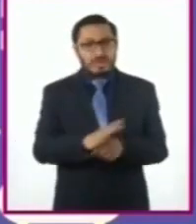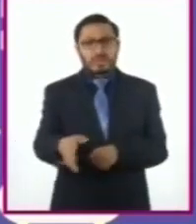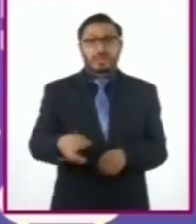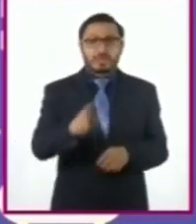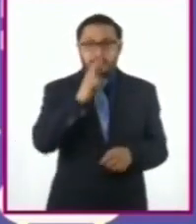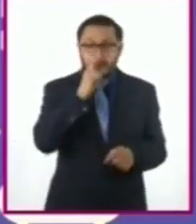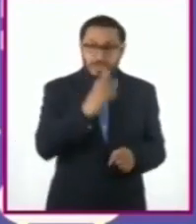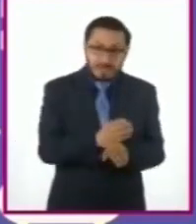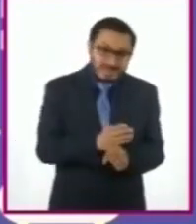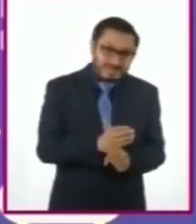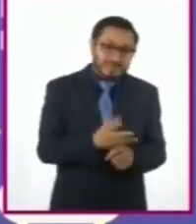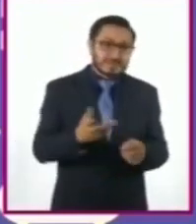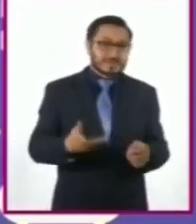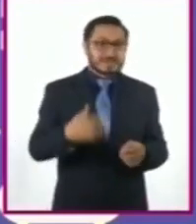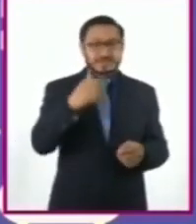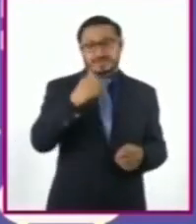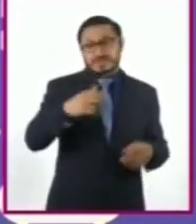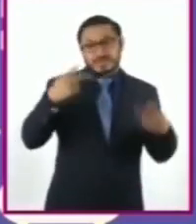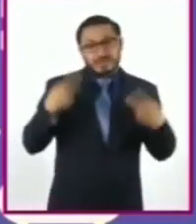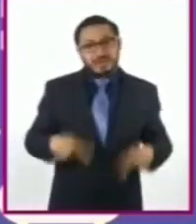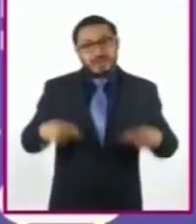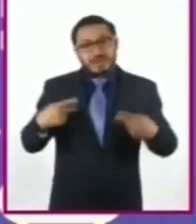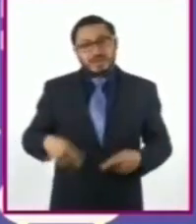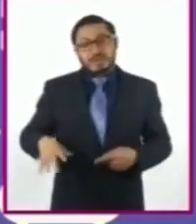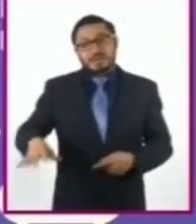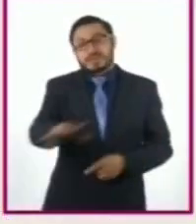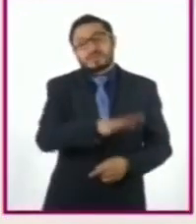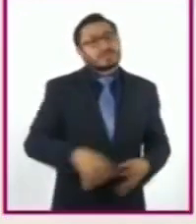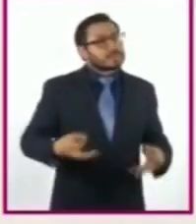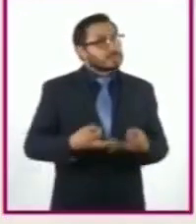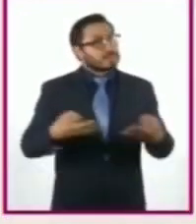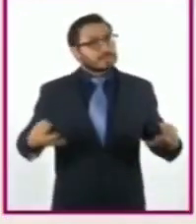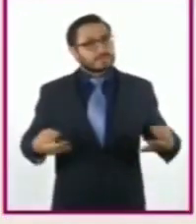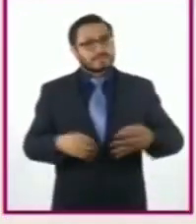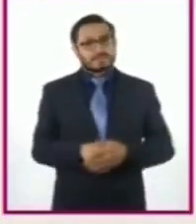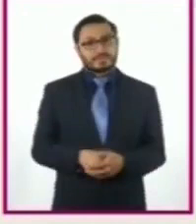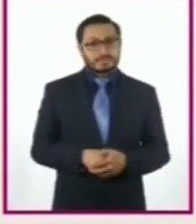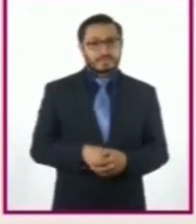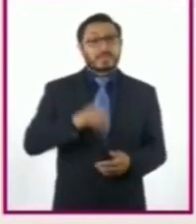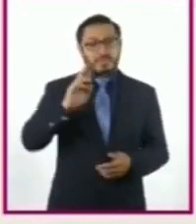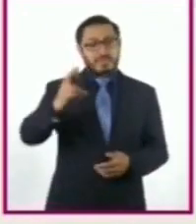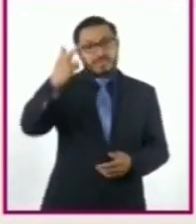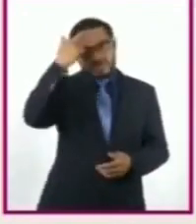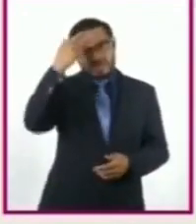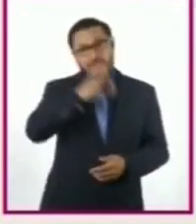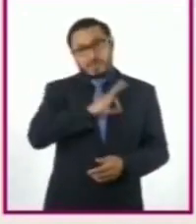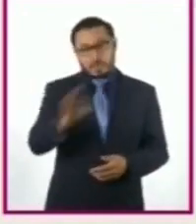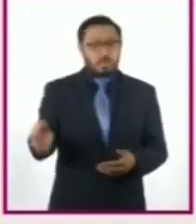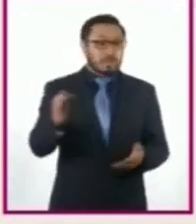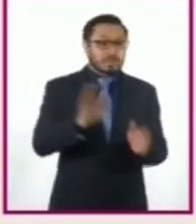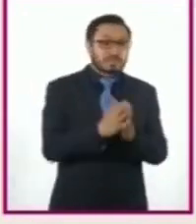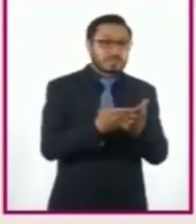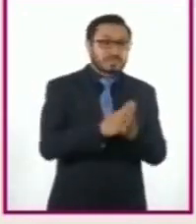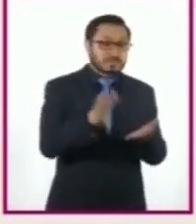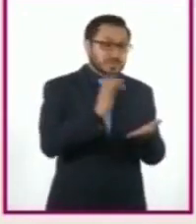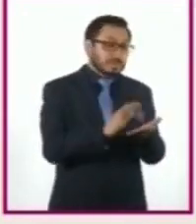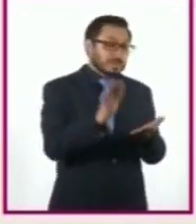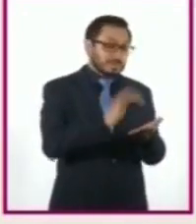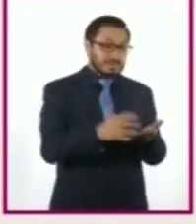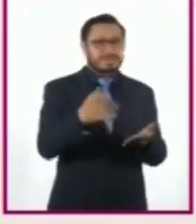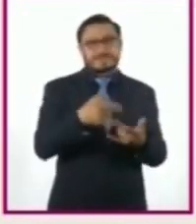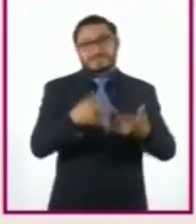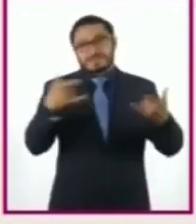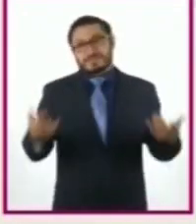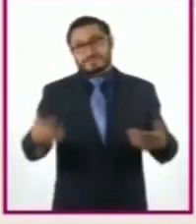que tenían para la población y territorio. Recuerden que pueden apoyarse en su libro de texto de Historia